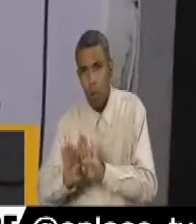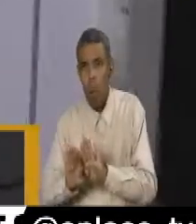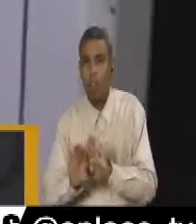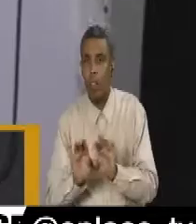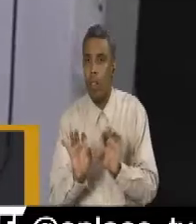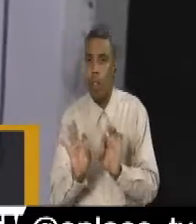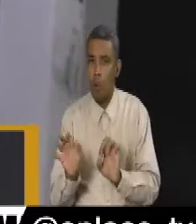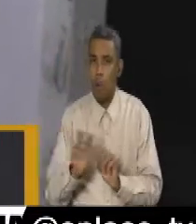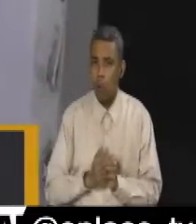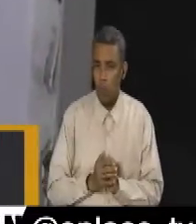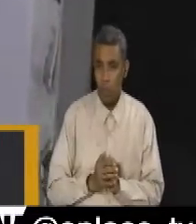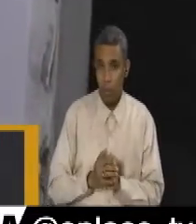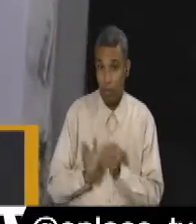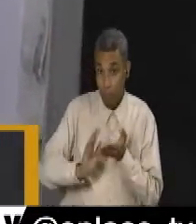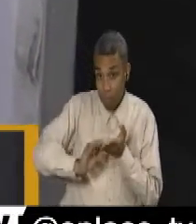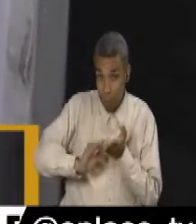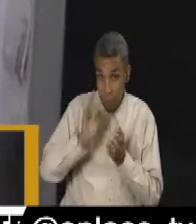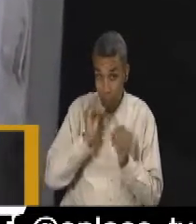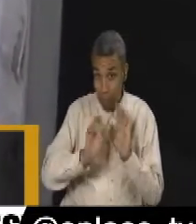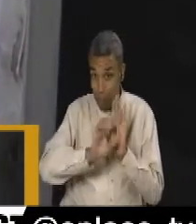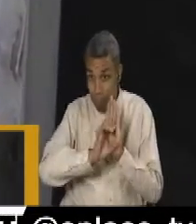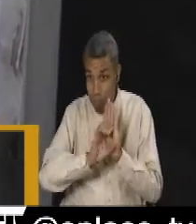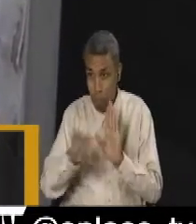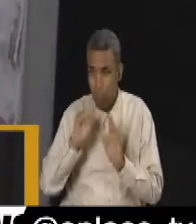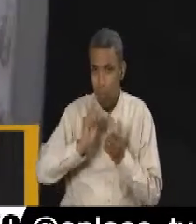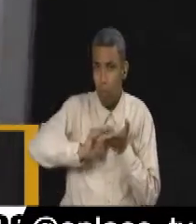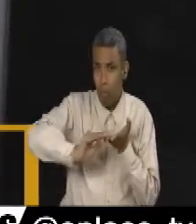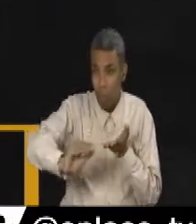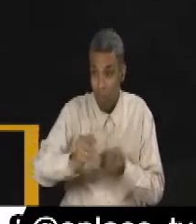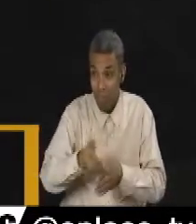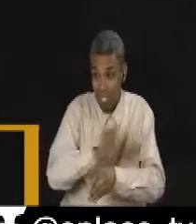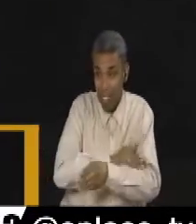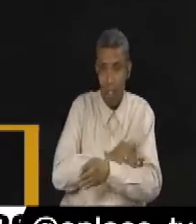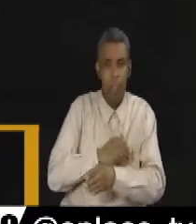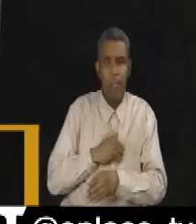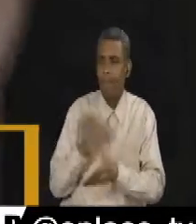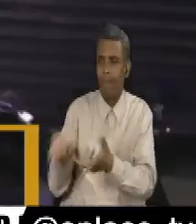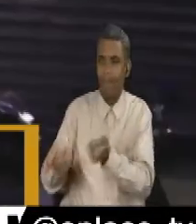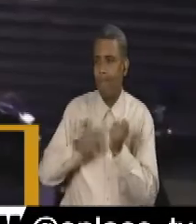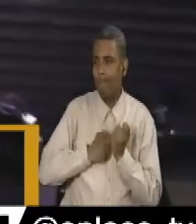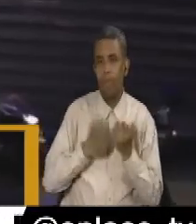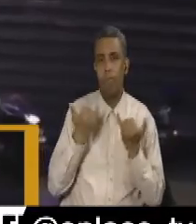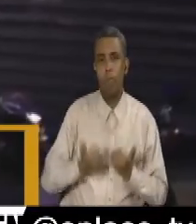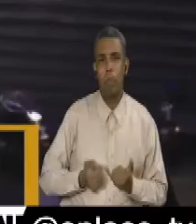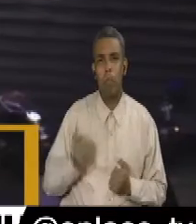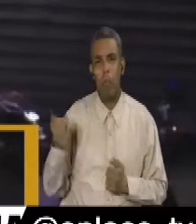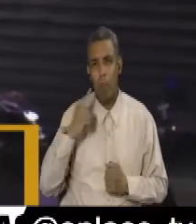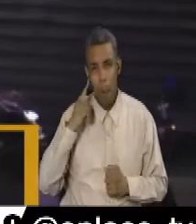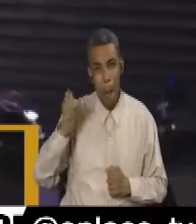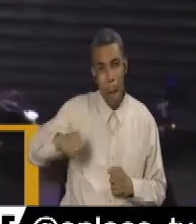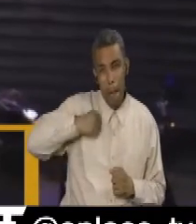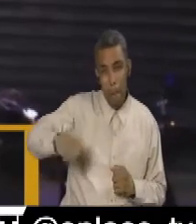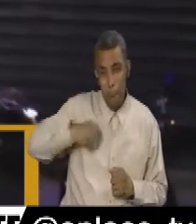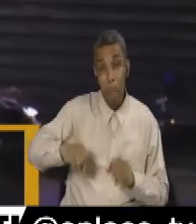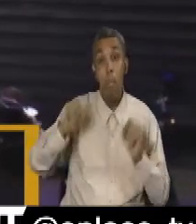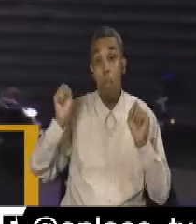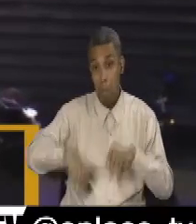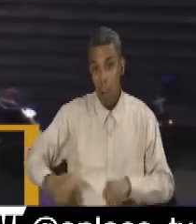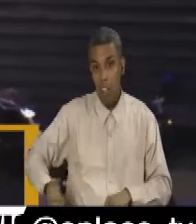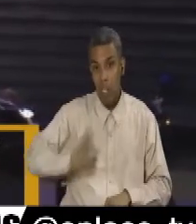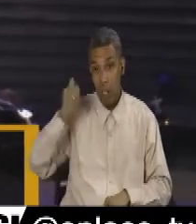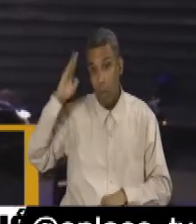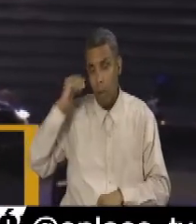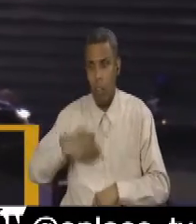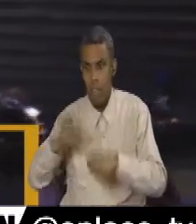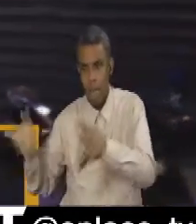ambiental, autorización, concesión, permiso o registro. También establece el decomiso definitivo de los elementos, medios o implementos